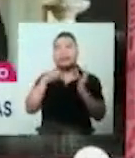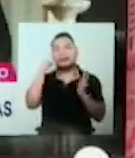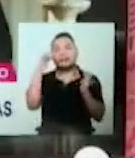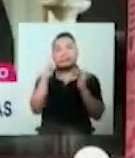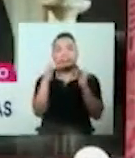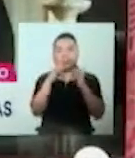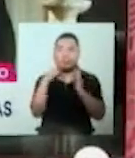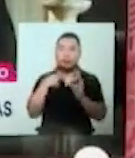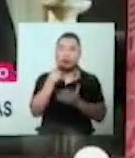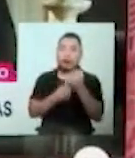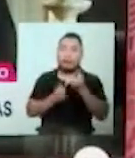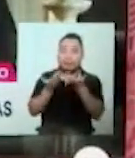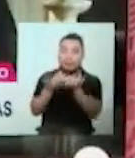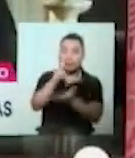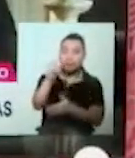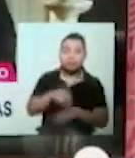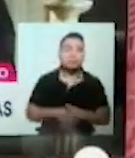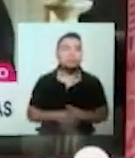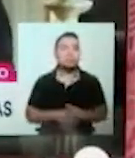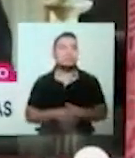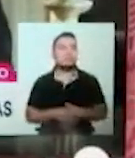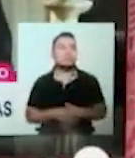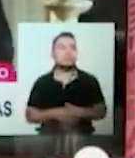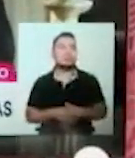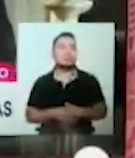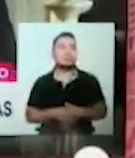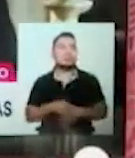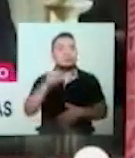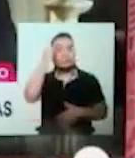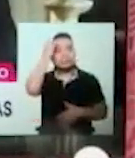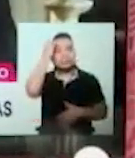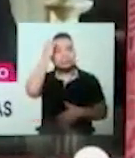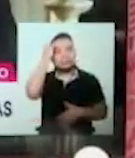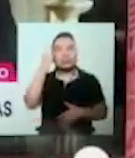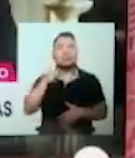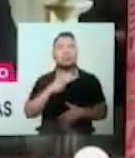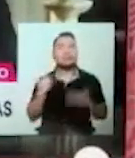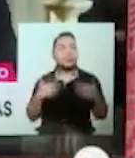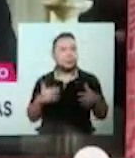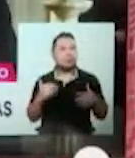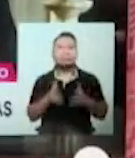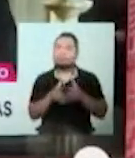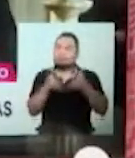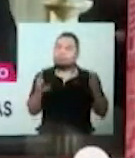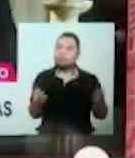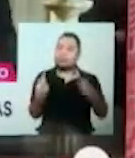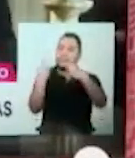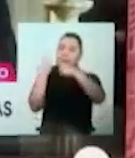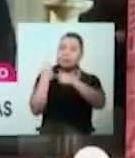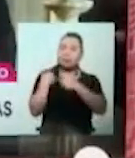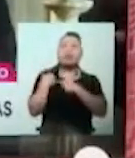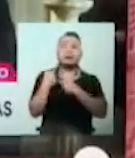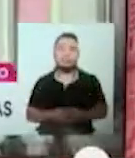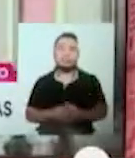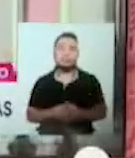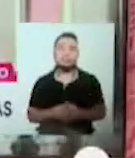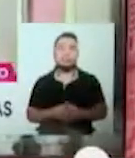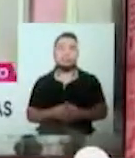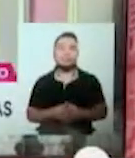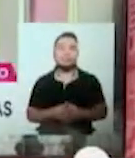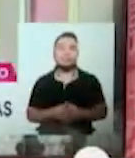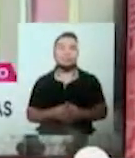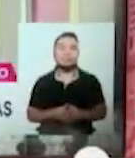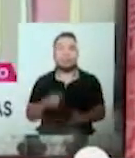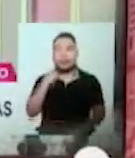conciencia diga, llevará a una votación. Pero a día de hoy estamos en una situación tan polarizada que lo que se